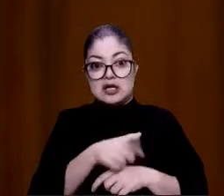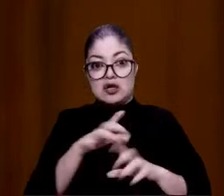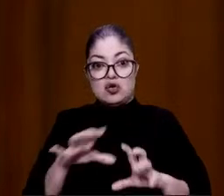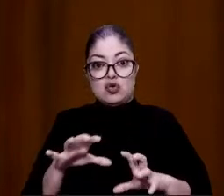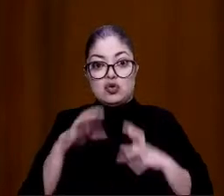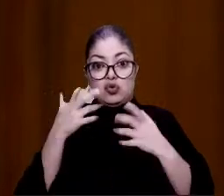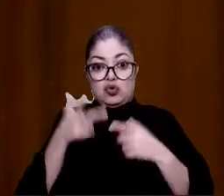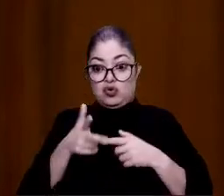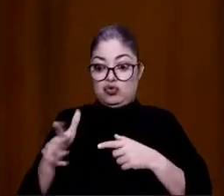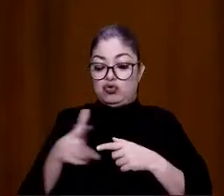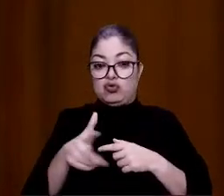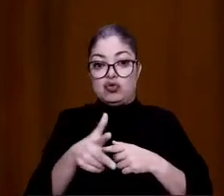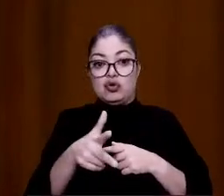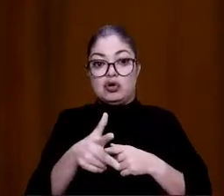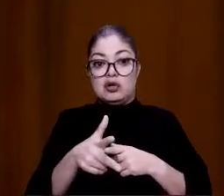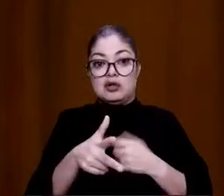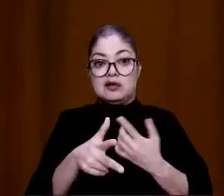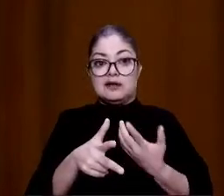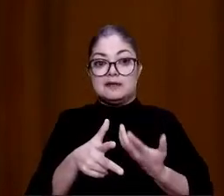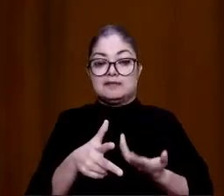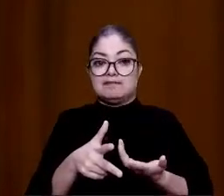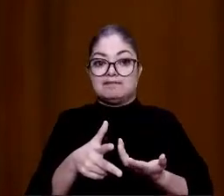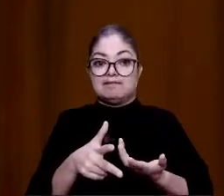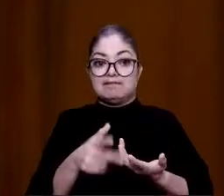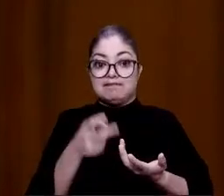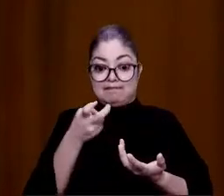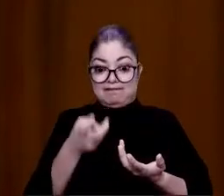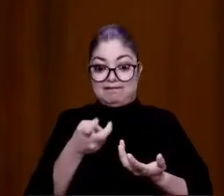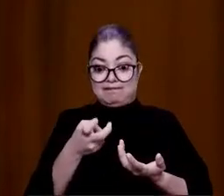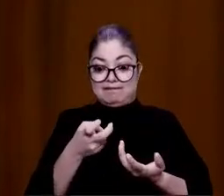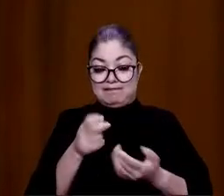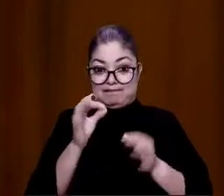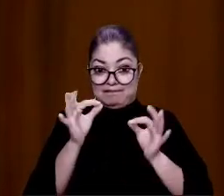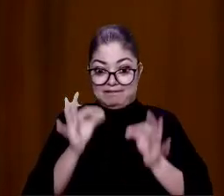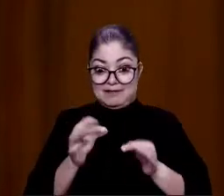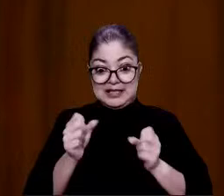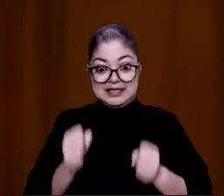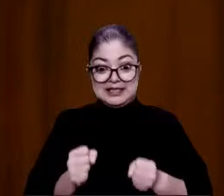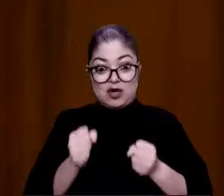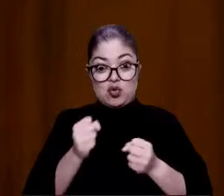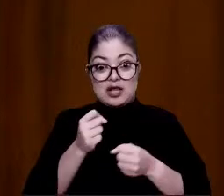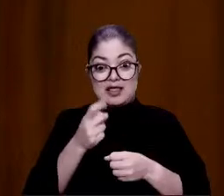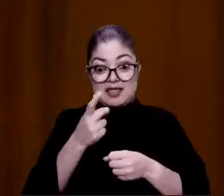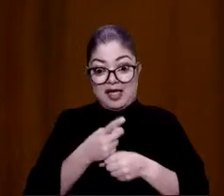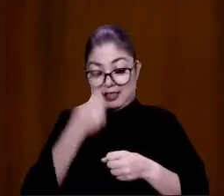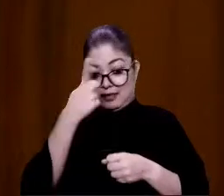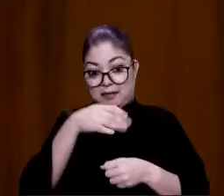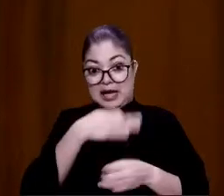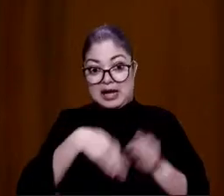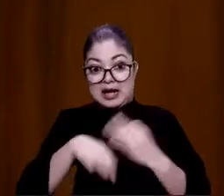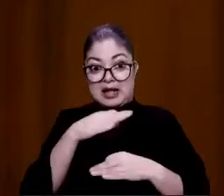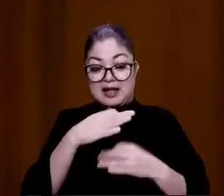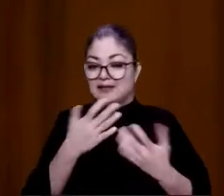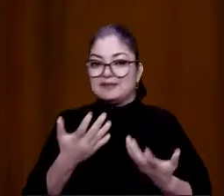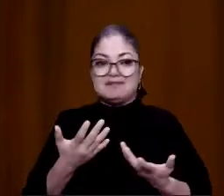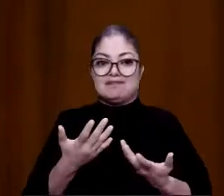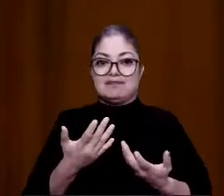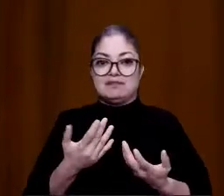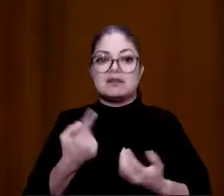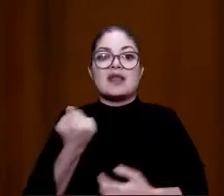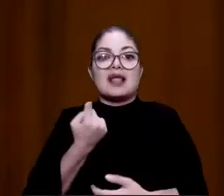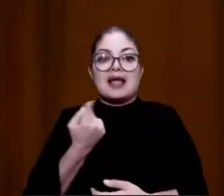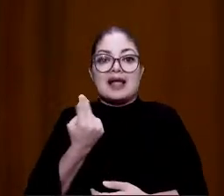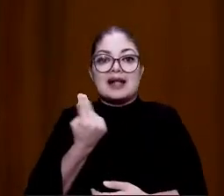la prestación de su servicio no reúnen las condiciones de seguridad adecuadas. ¿Qué es lo que tenemos que